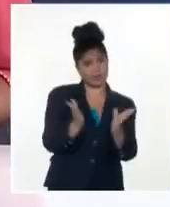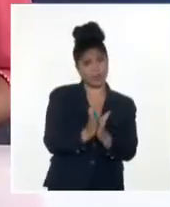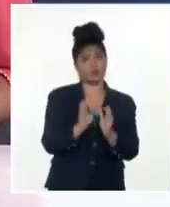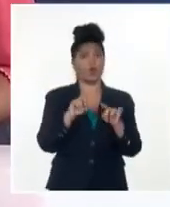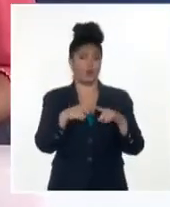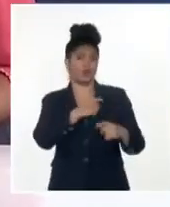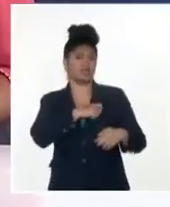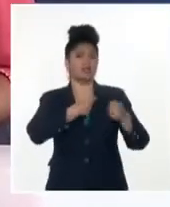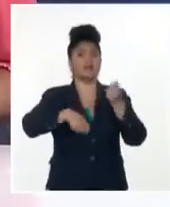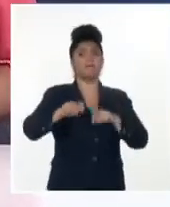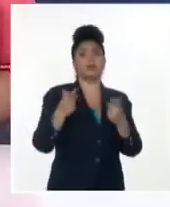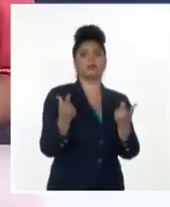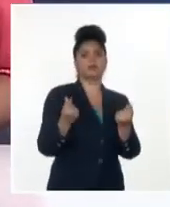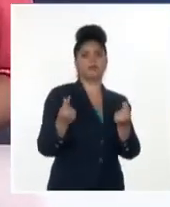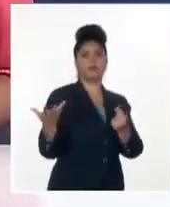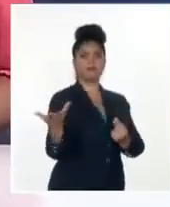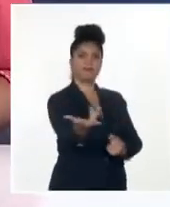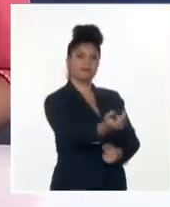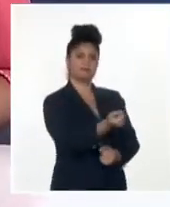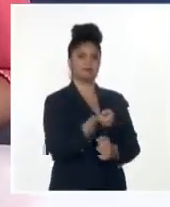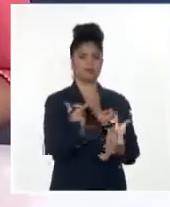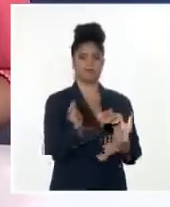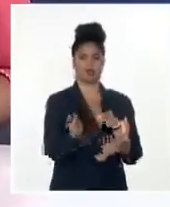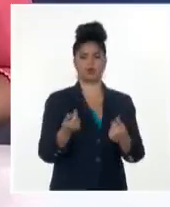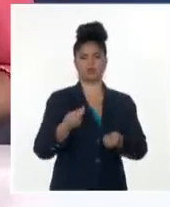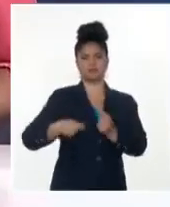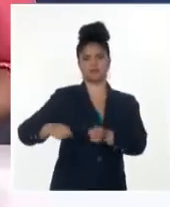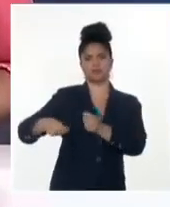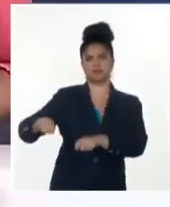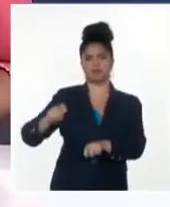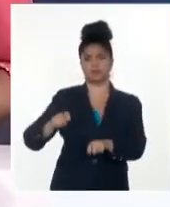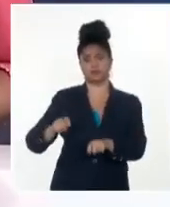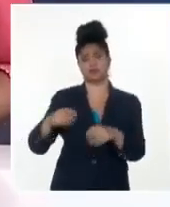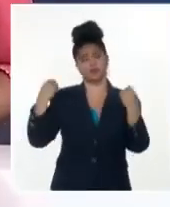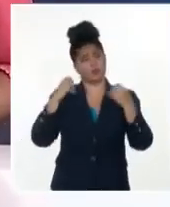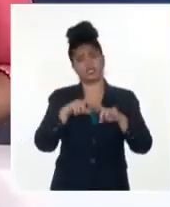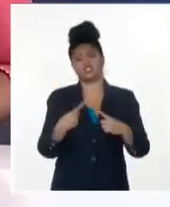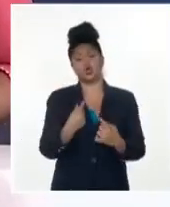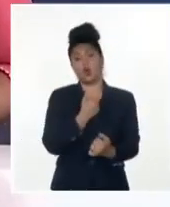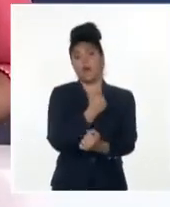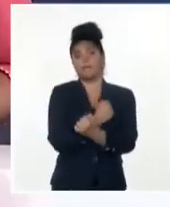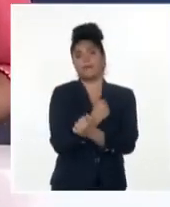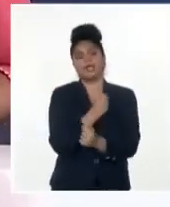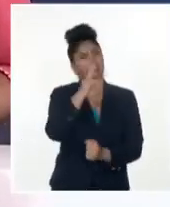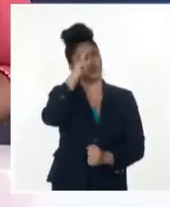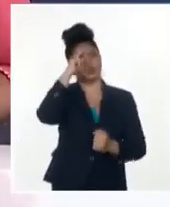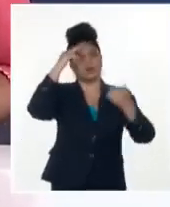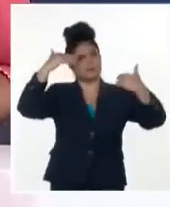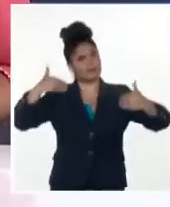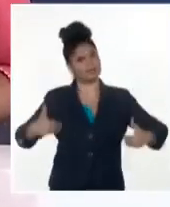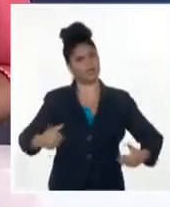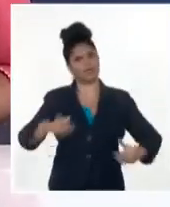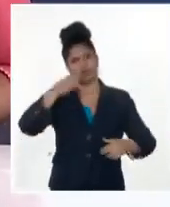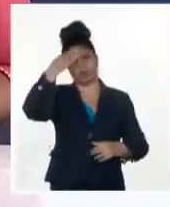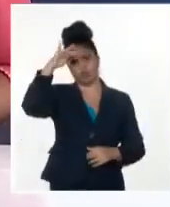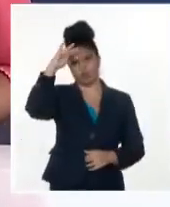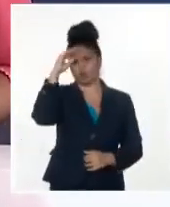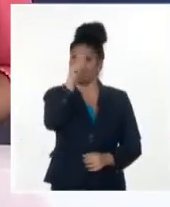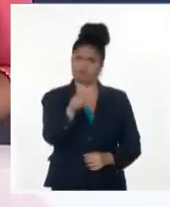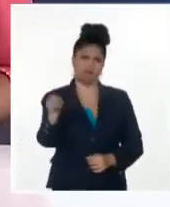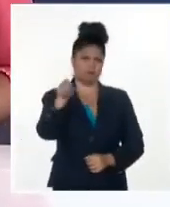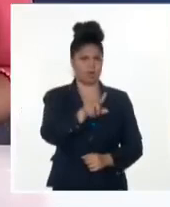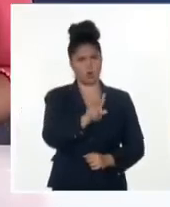ilícito de drogas, al tiempo que confirma la importancia que concede nuestro Estado a la cooperación internacional para afrontar esa